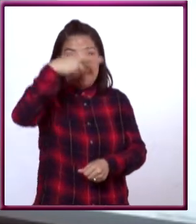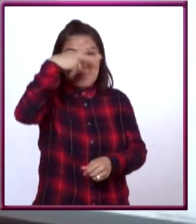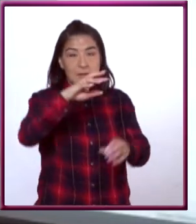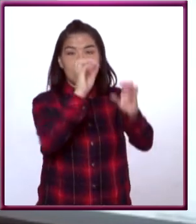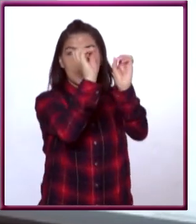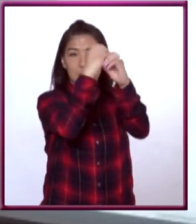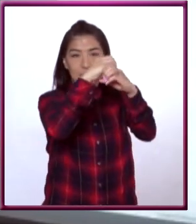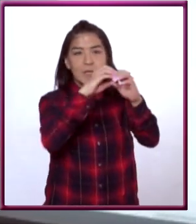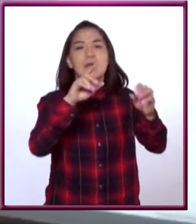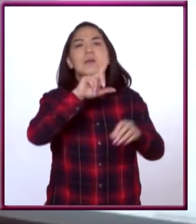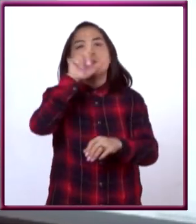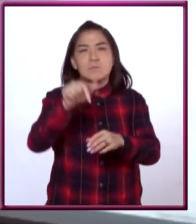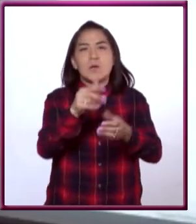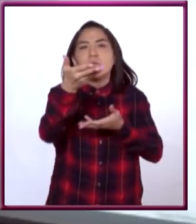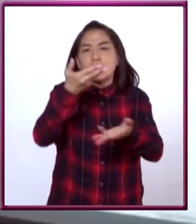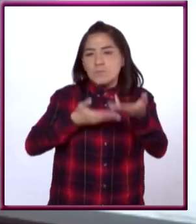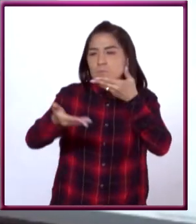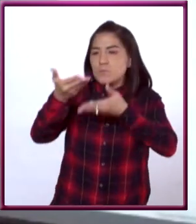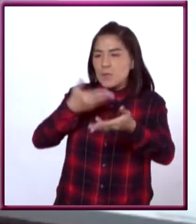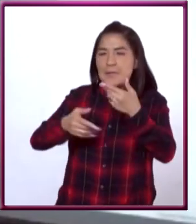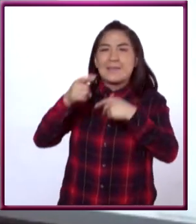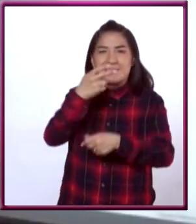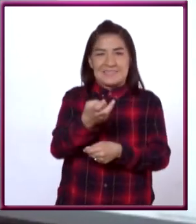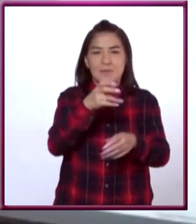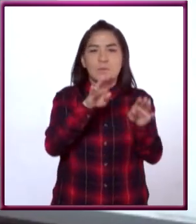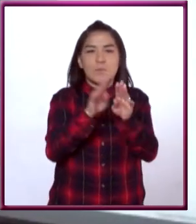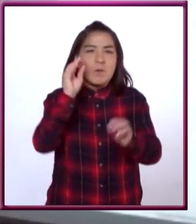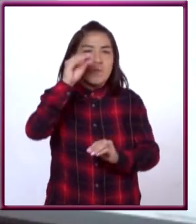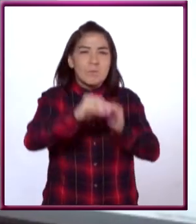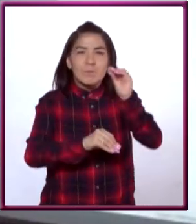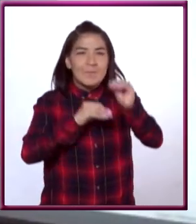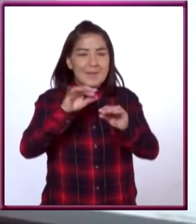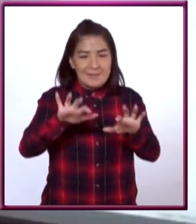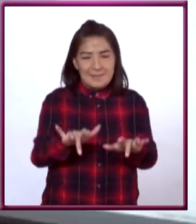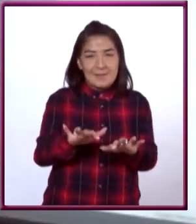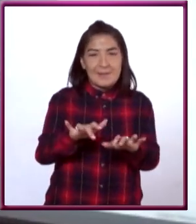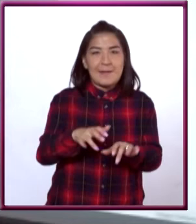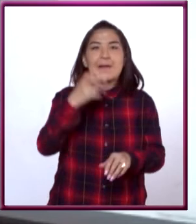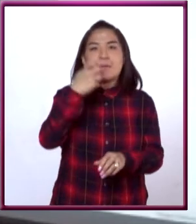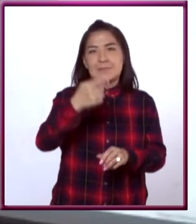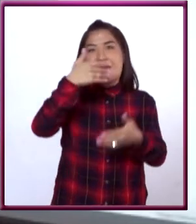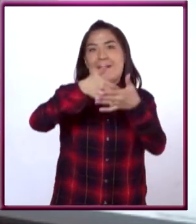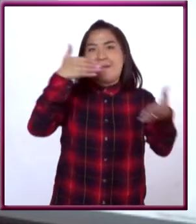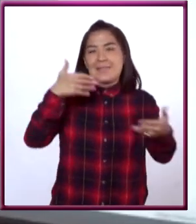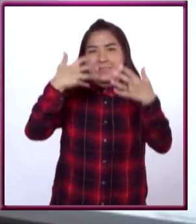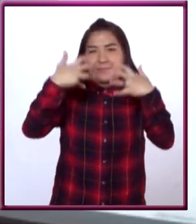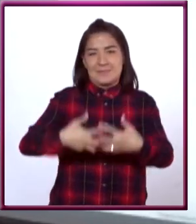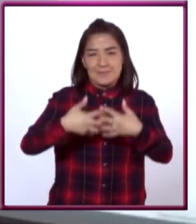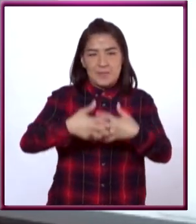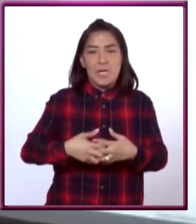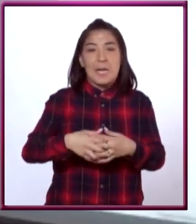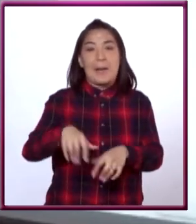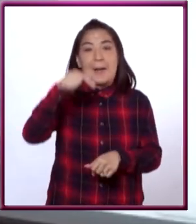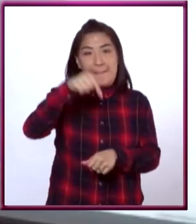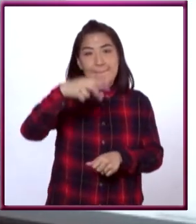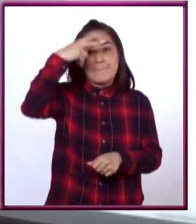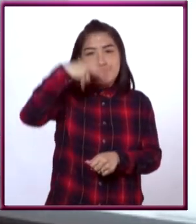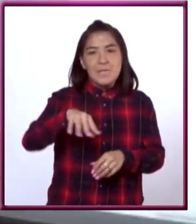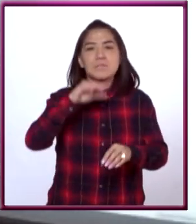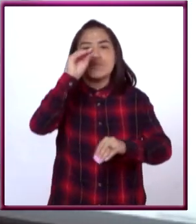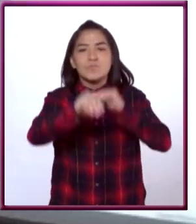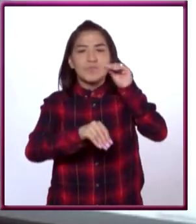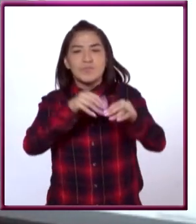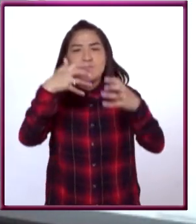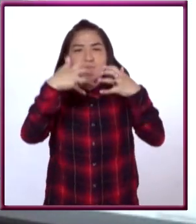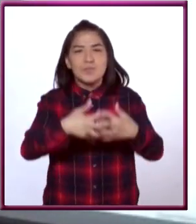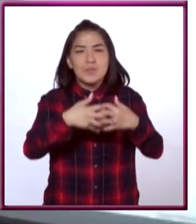y compartimos estos modelos CAD para ver que todo funcione antes de fabricar. Y bueno, México está